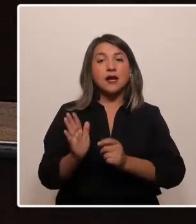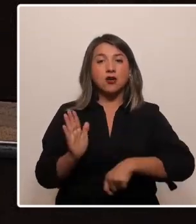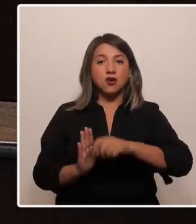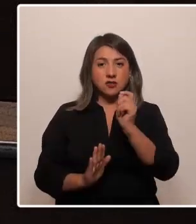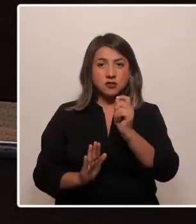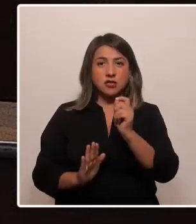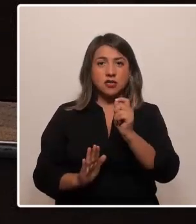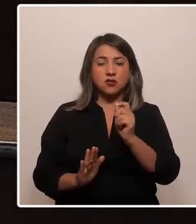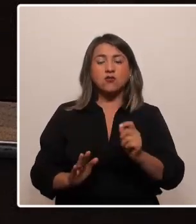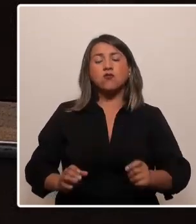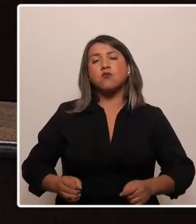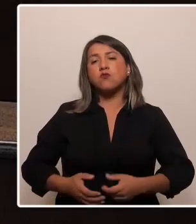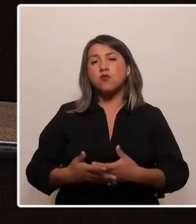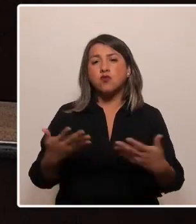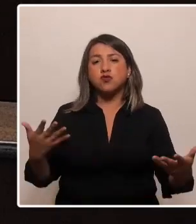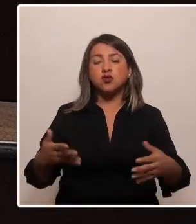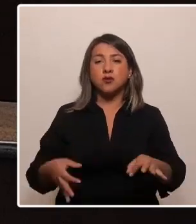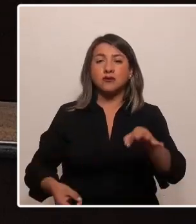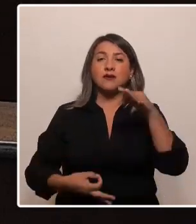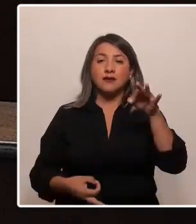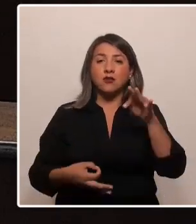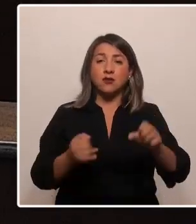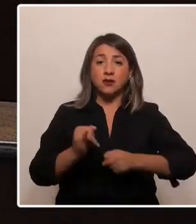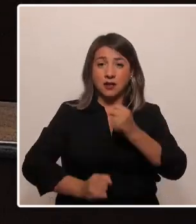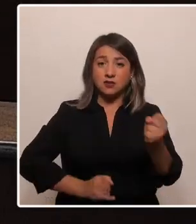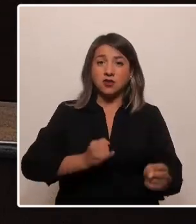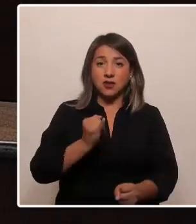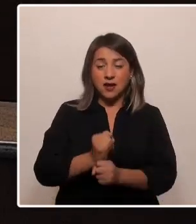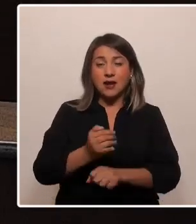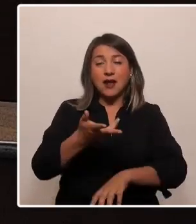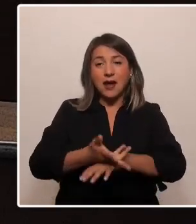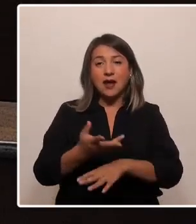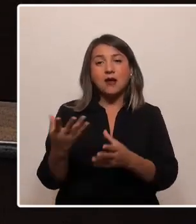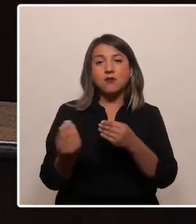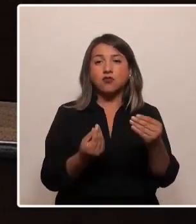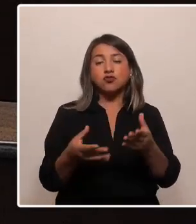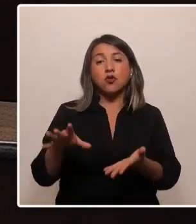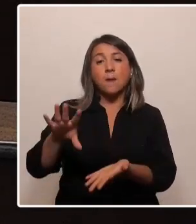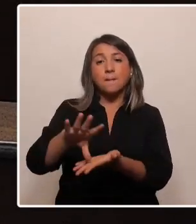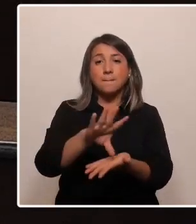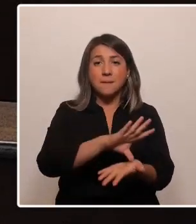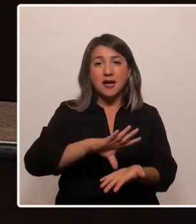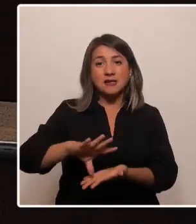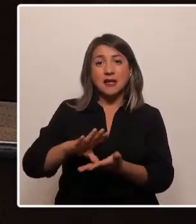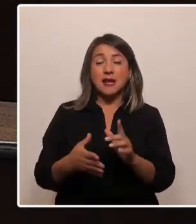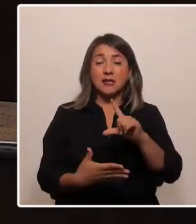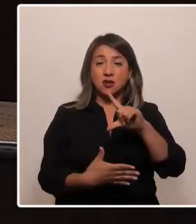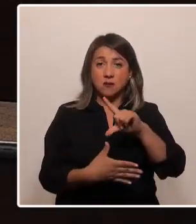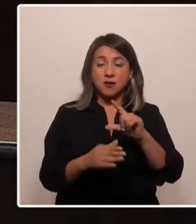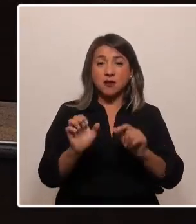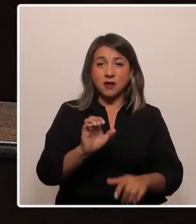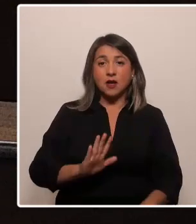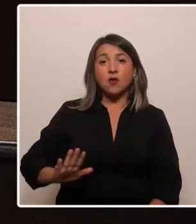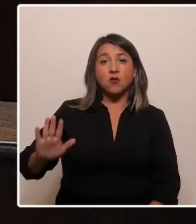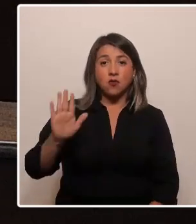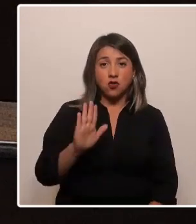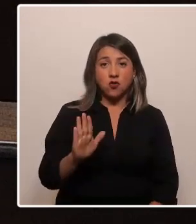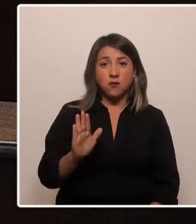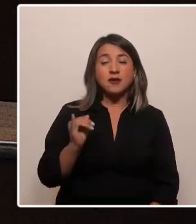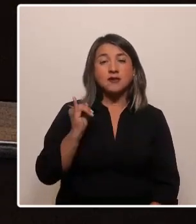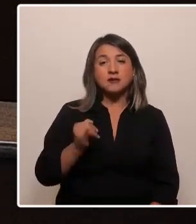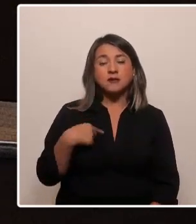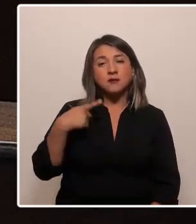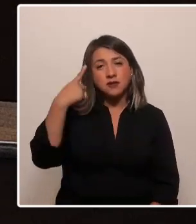una amplia gama de tratados internacionales, como existen en muchos países de Latinoamérica y Europa, y como siempre